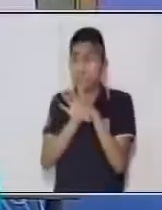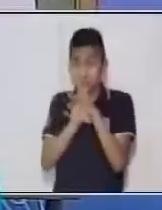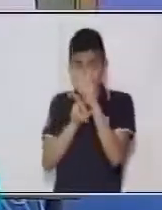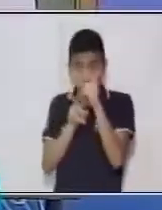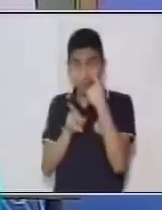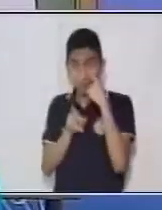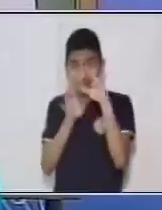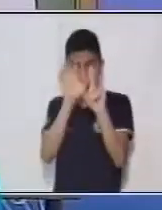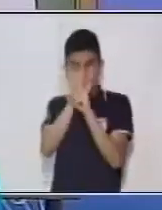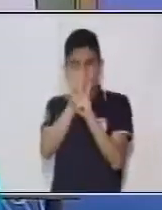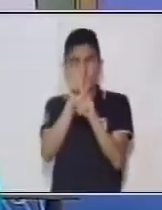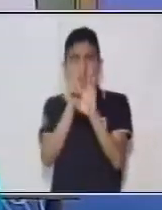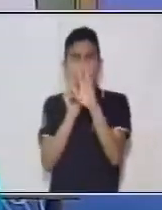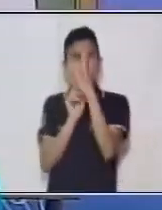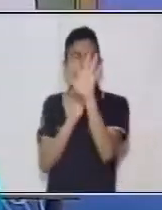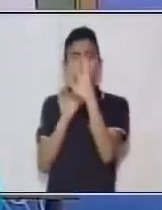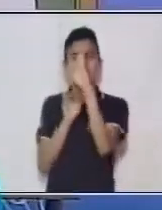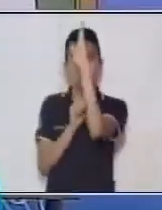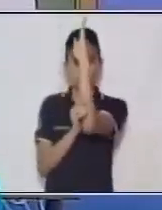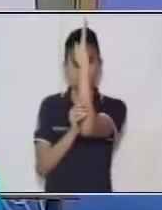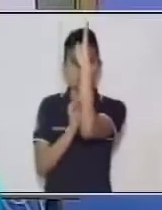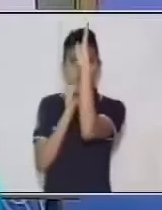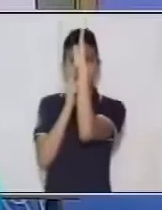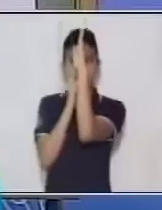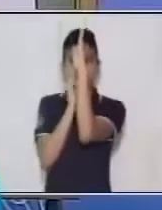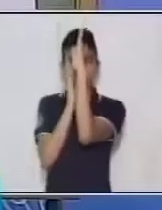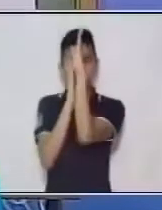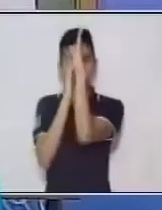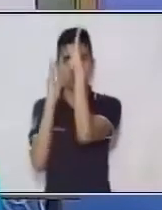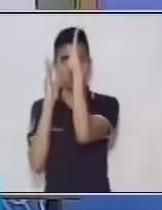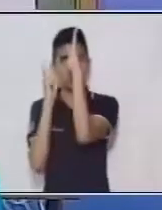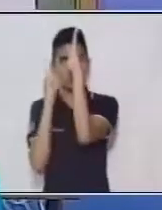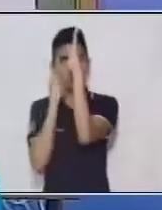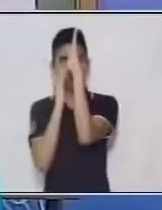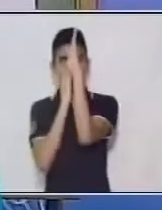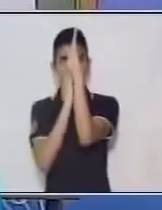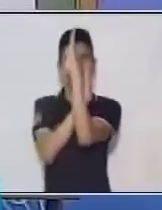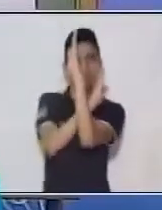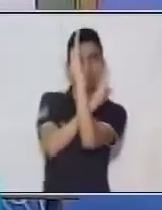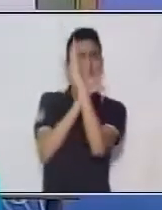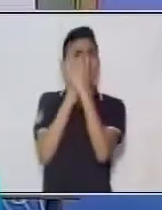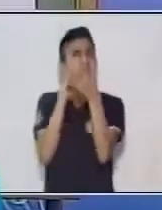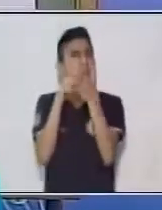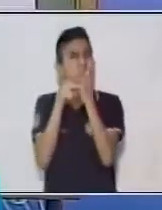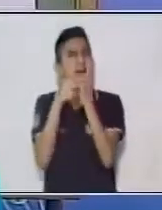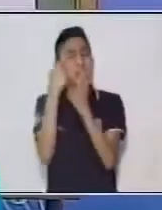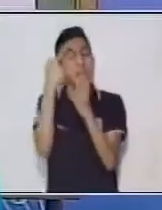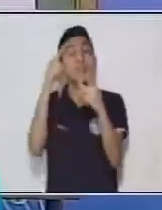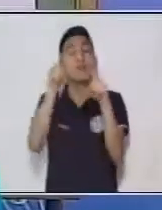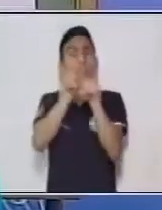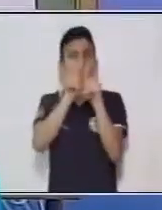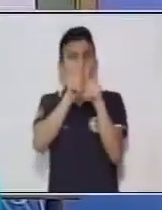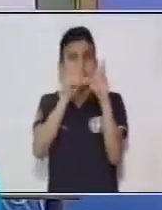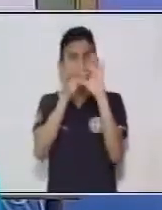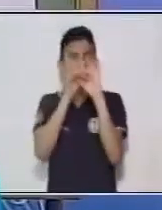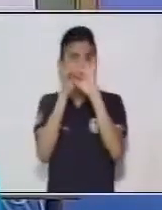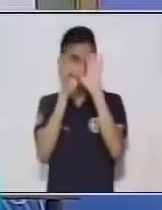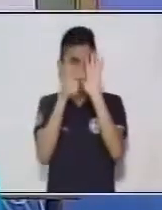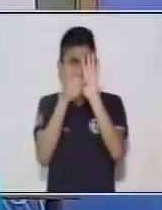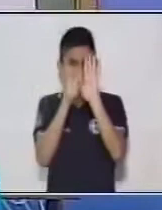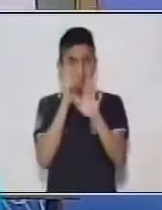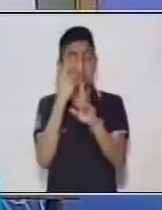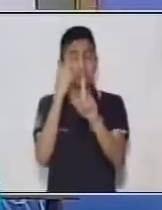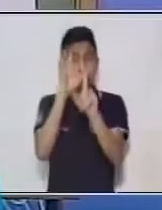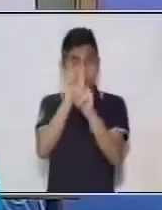estudios que entre más simétrico es un rostro, más bello es. El asunto es que cuando tú